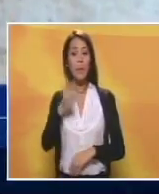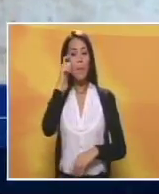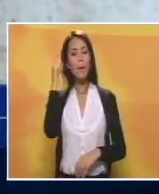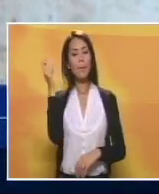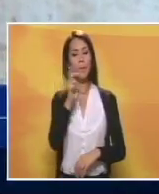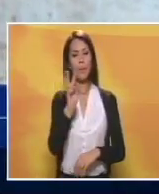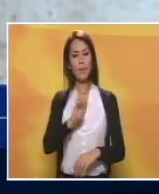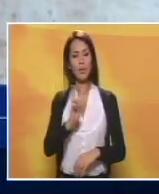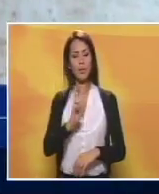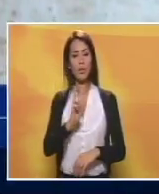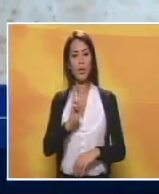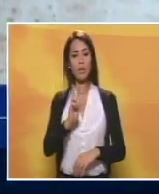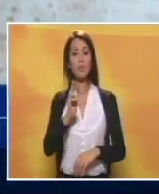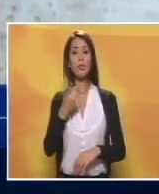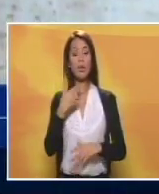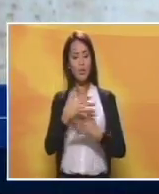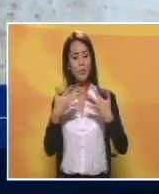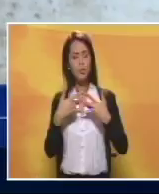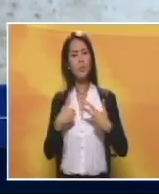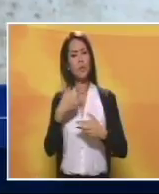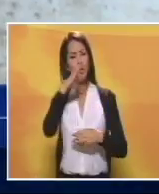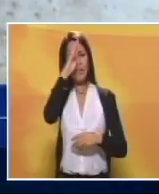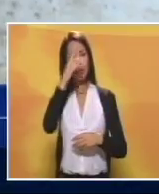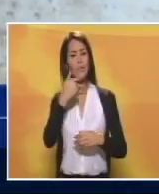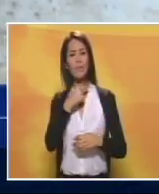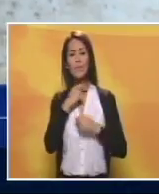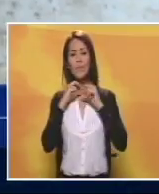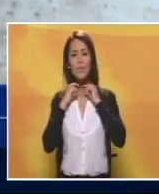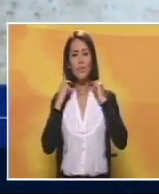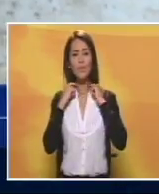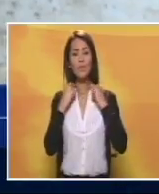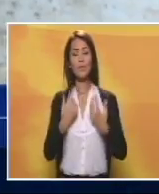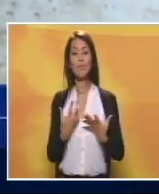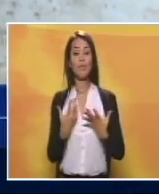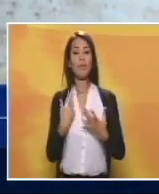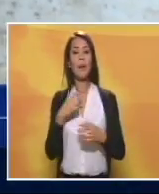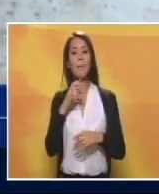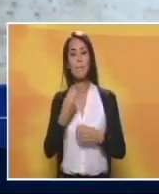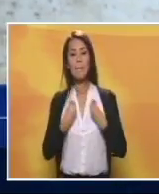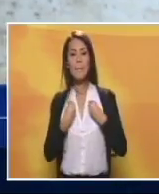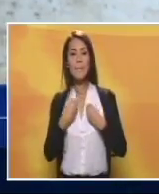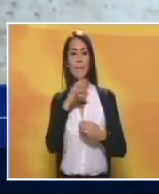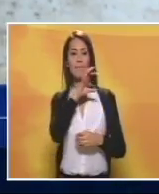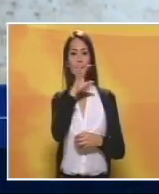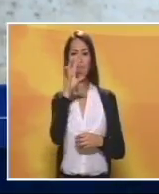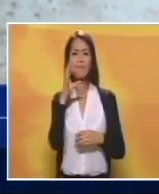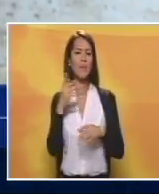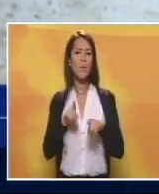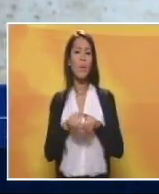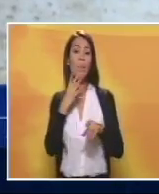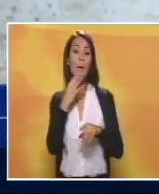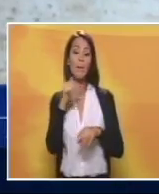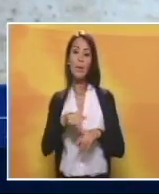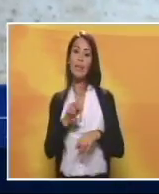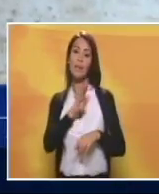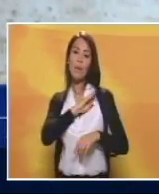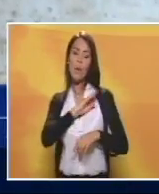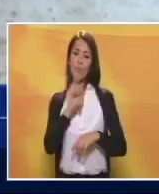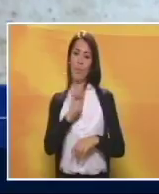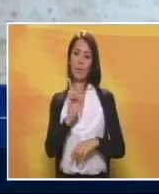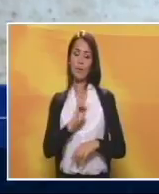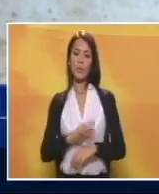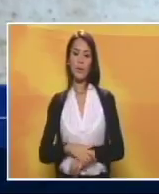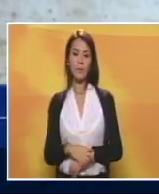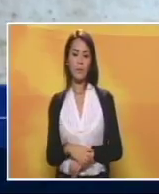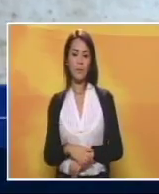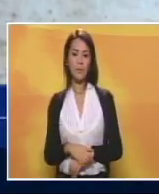venezolano, que como han escrito sus obispos, vive en una especie de tierra extranjera dentro de su propio país. Que esa nación, por el